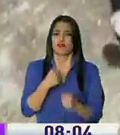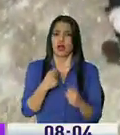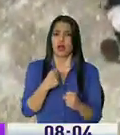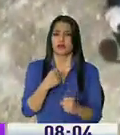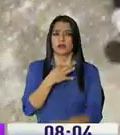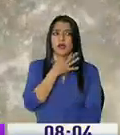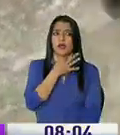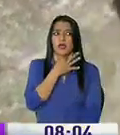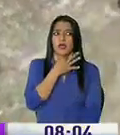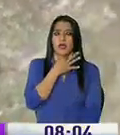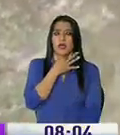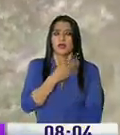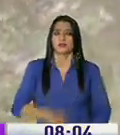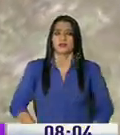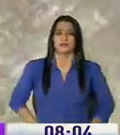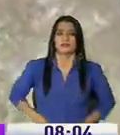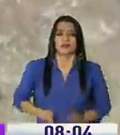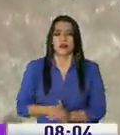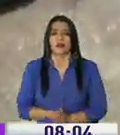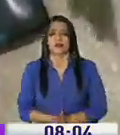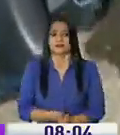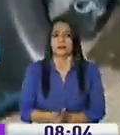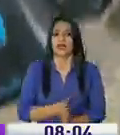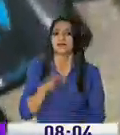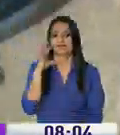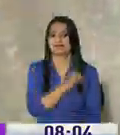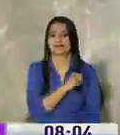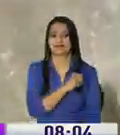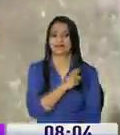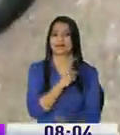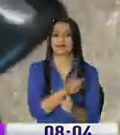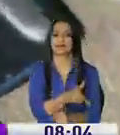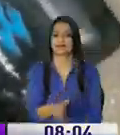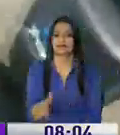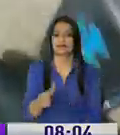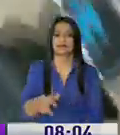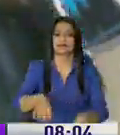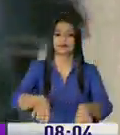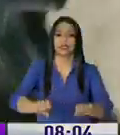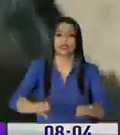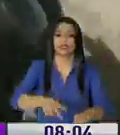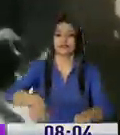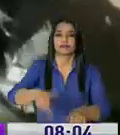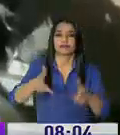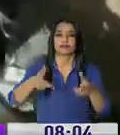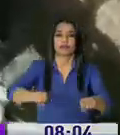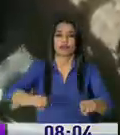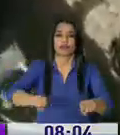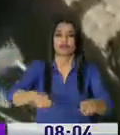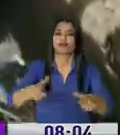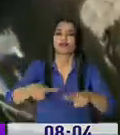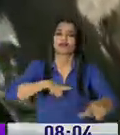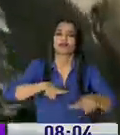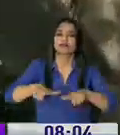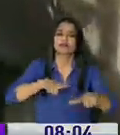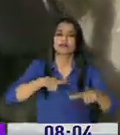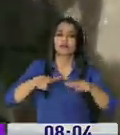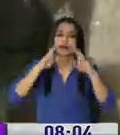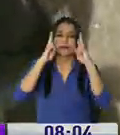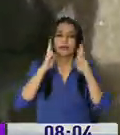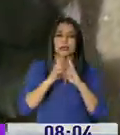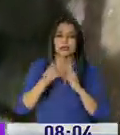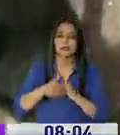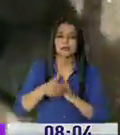realmente extremo, por eso se dieron cuenta, y se encontraba parqueado en una motocicleta. Esto en el sector de La Virgen, es el límite entre